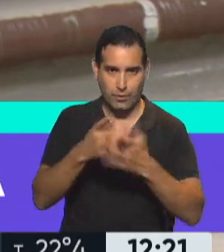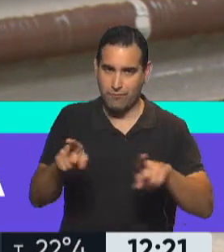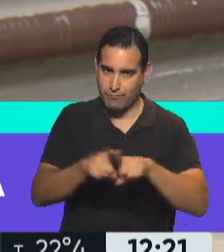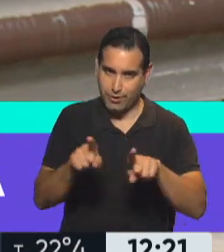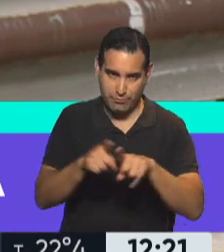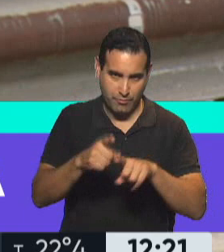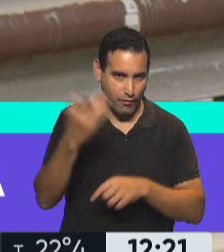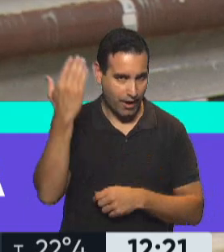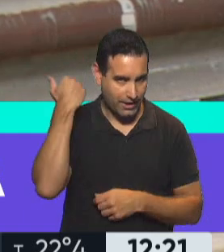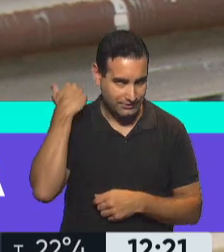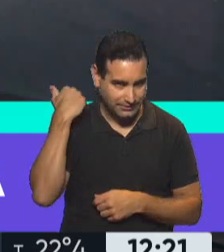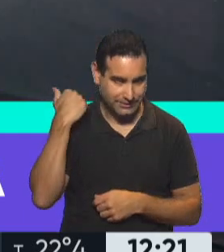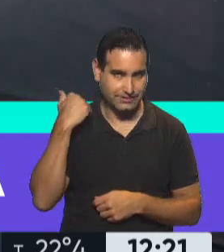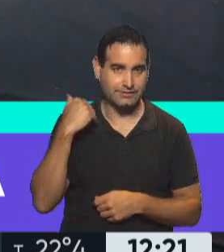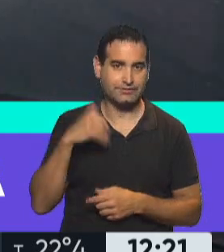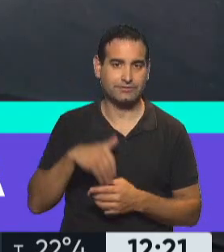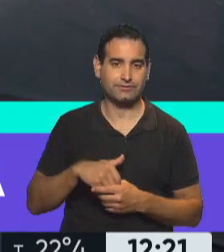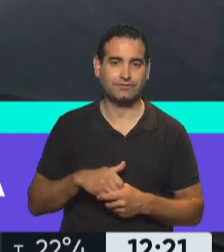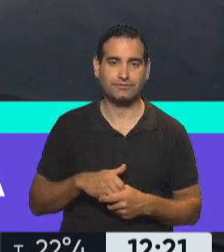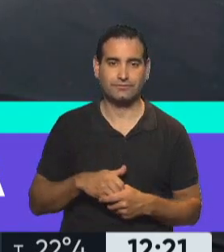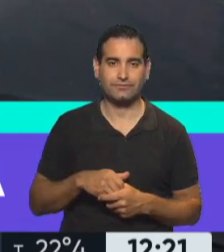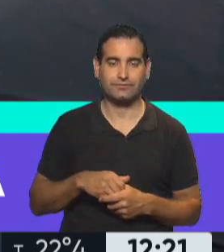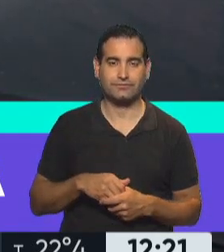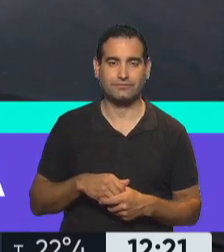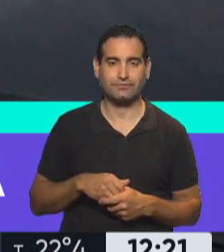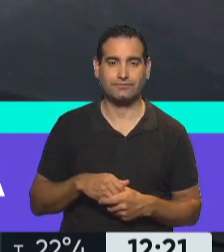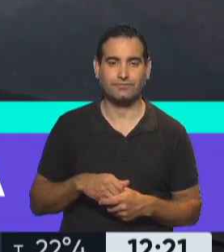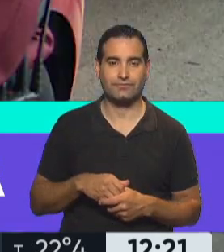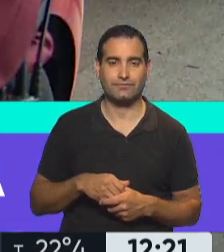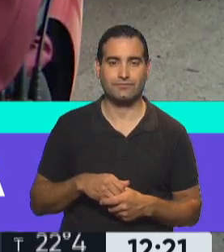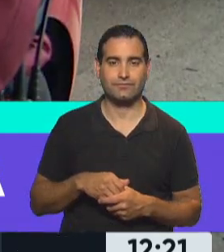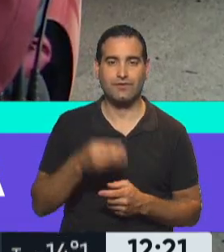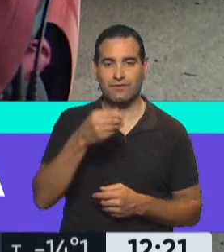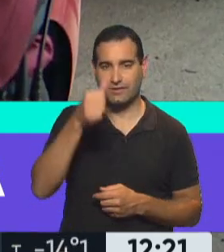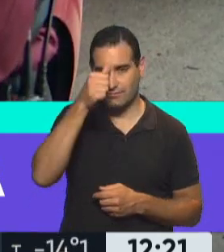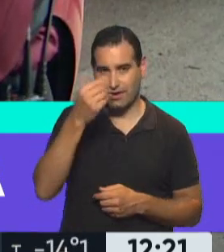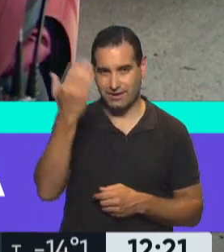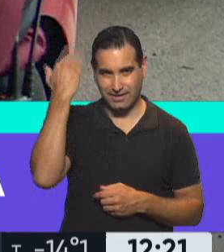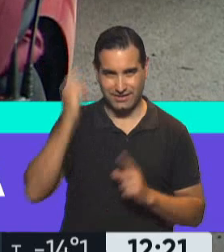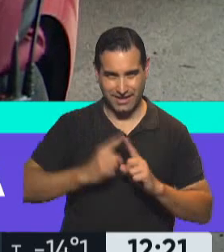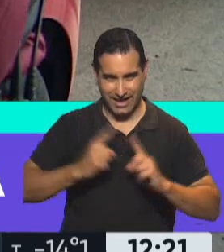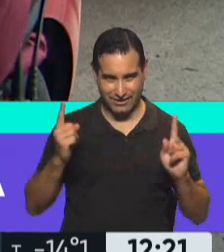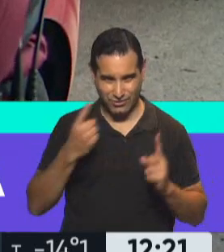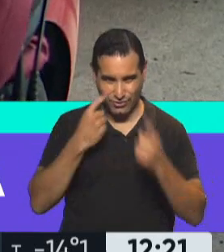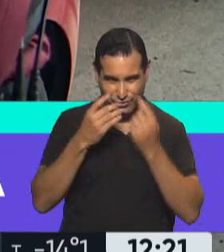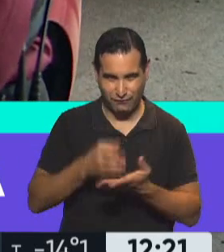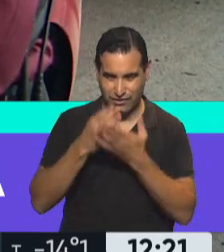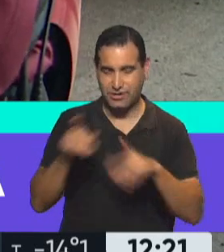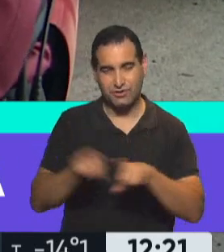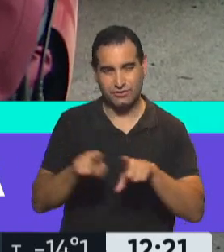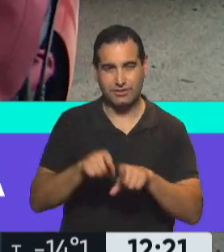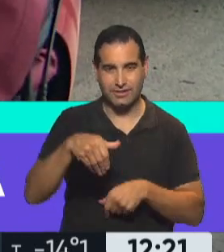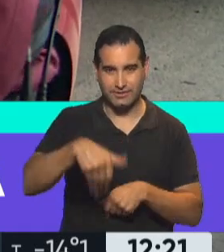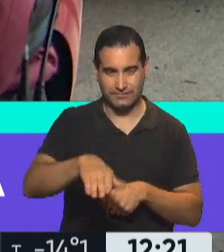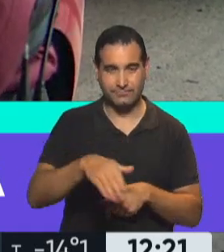control que hubo durante, el fin de semana último y el fin de semana largo anterior del 25